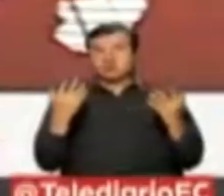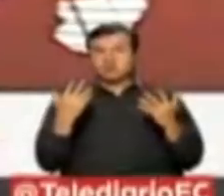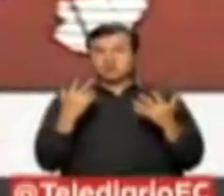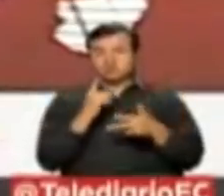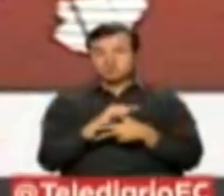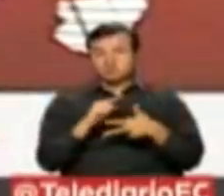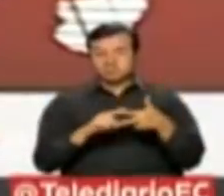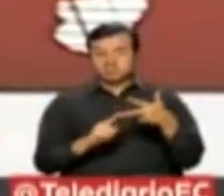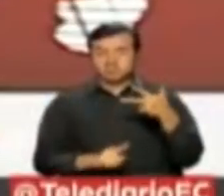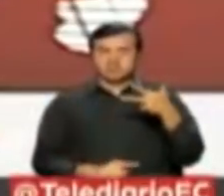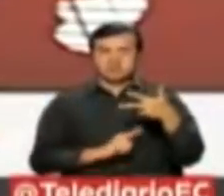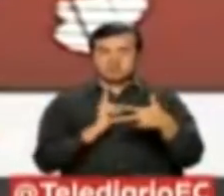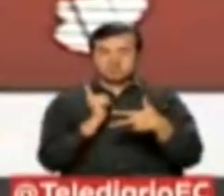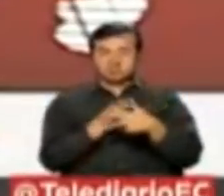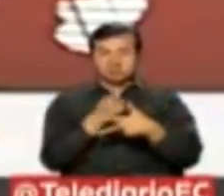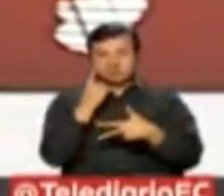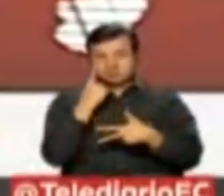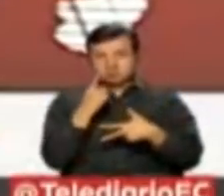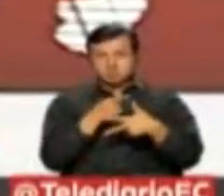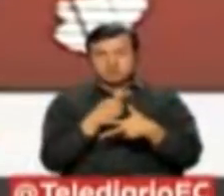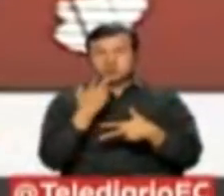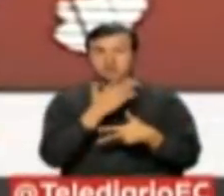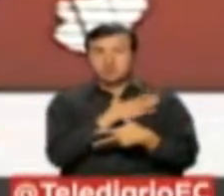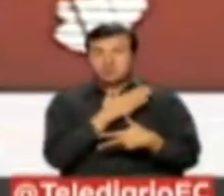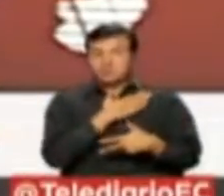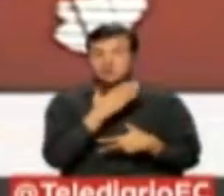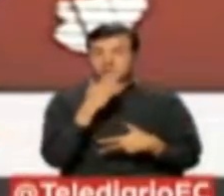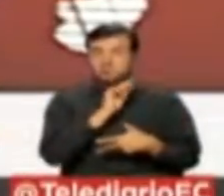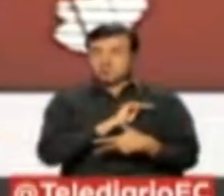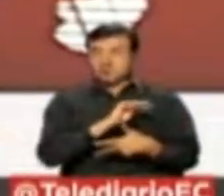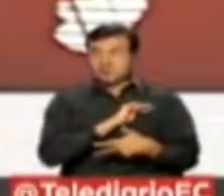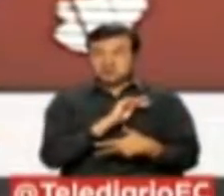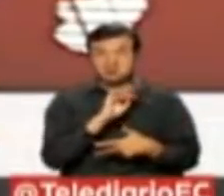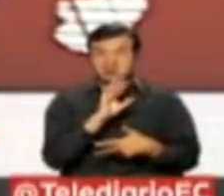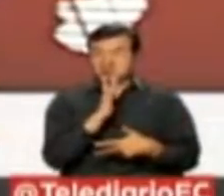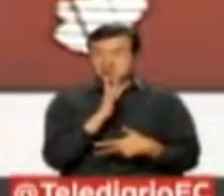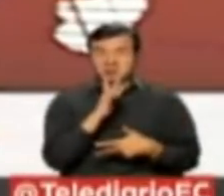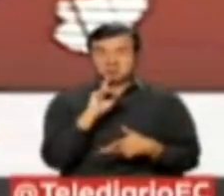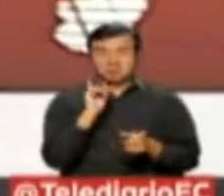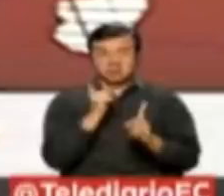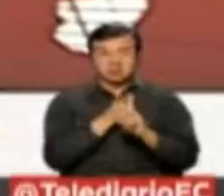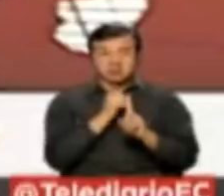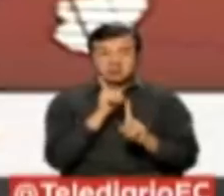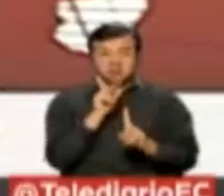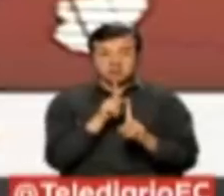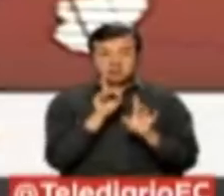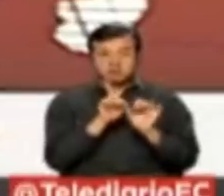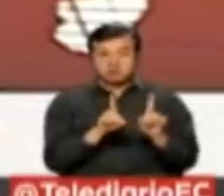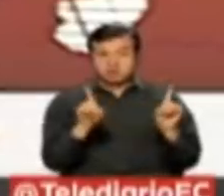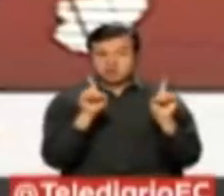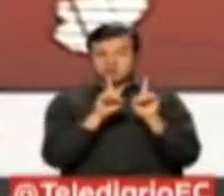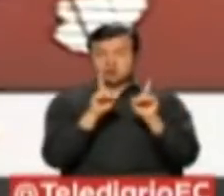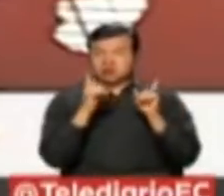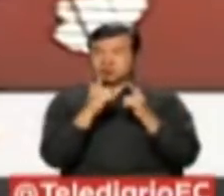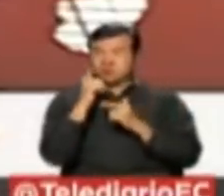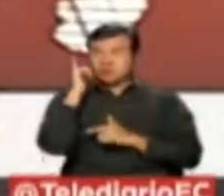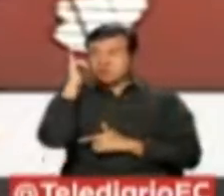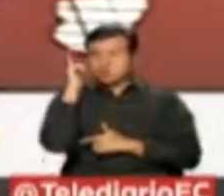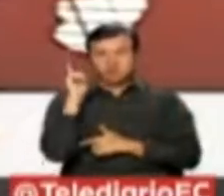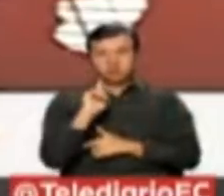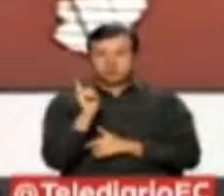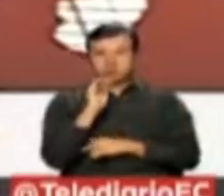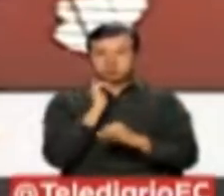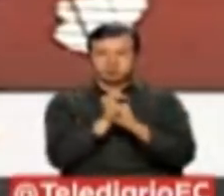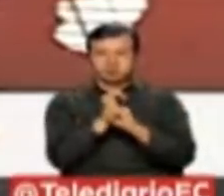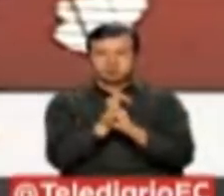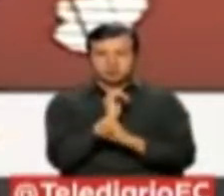elementos claves un primero que se ha lesionado incluso la confianza en el municipio recordamos que la primera cifra no tenía que ver con el líder sino tenía que ver con